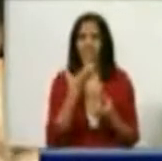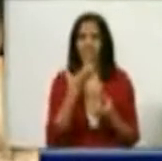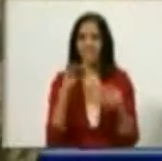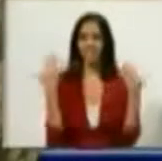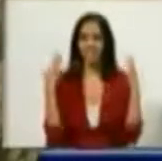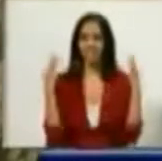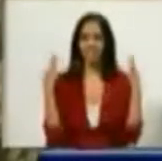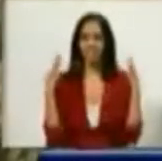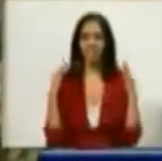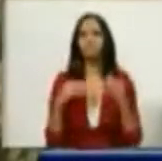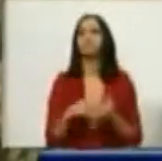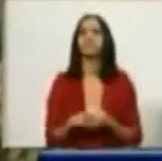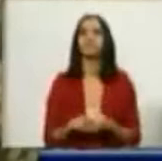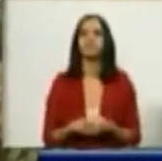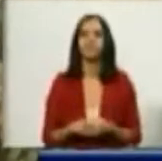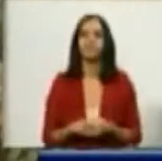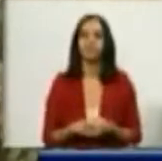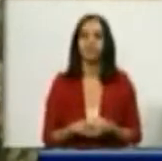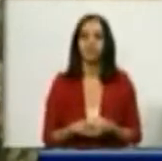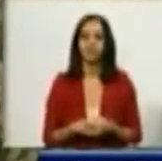Teniente fragata Perales blancos Brian